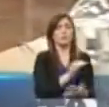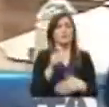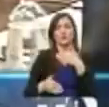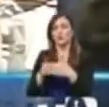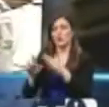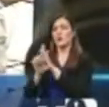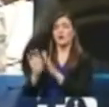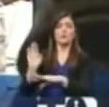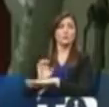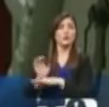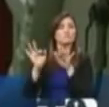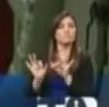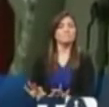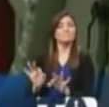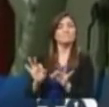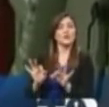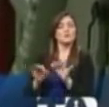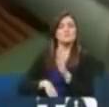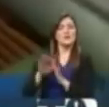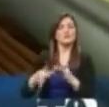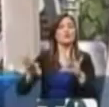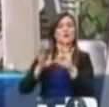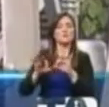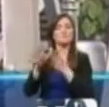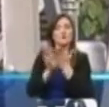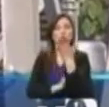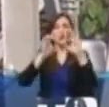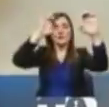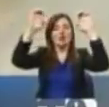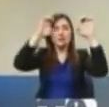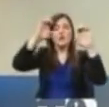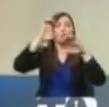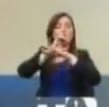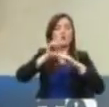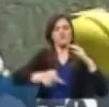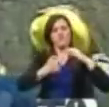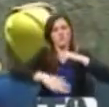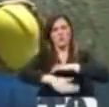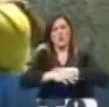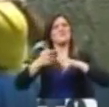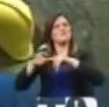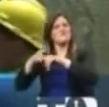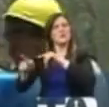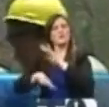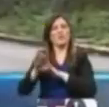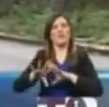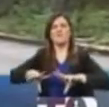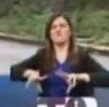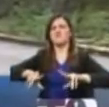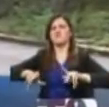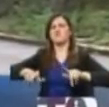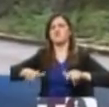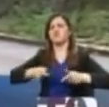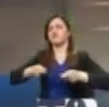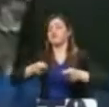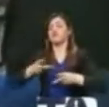en Ecuador solo confirman que a los emblemáticos proyectos de sectores estratégicos les rodeó una de las mayores tramas de